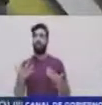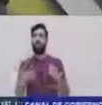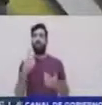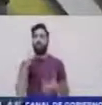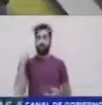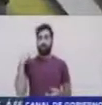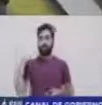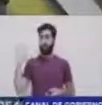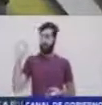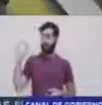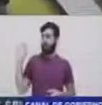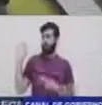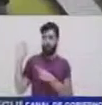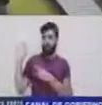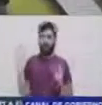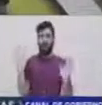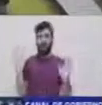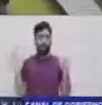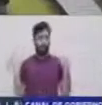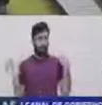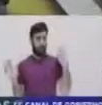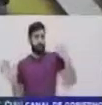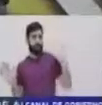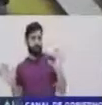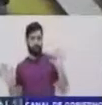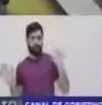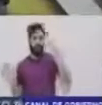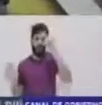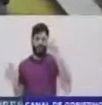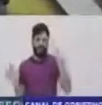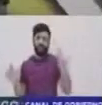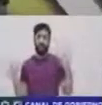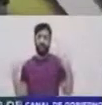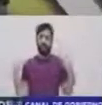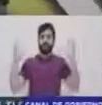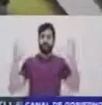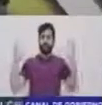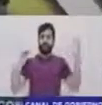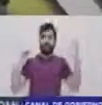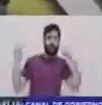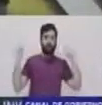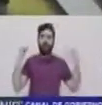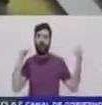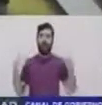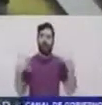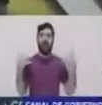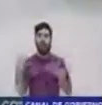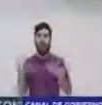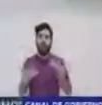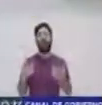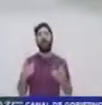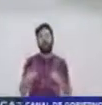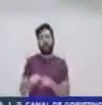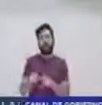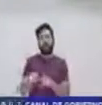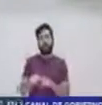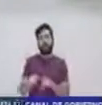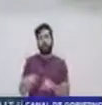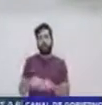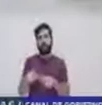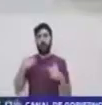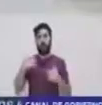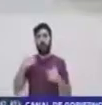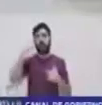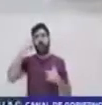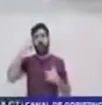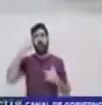y aparecen un personaje rojo y un blanco, que le dicen qué hacer, algo así. Entonces podríamos decir que la ética